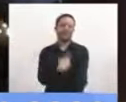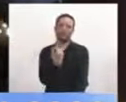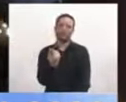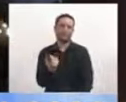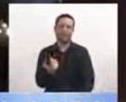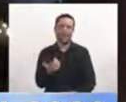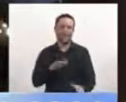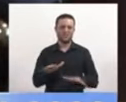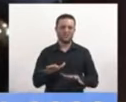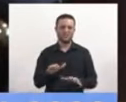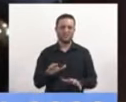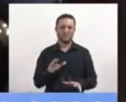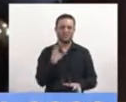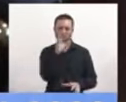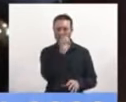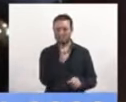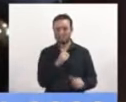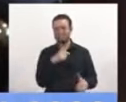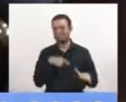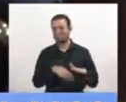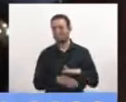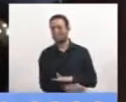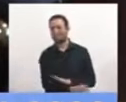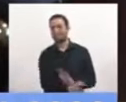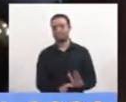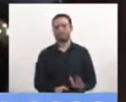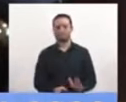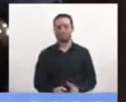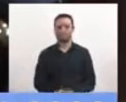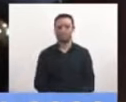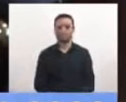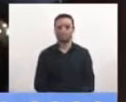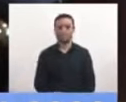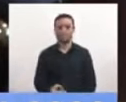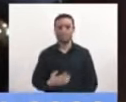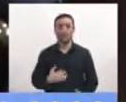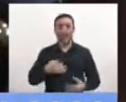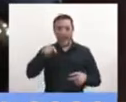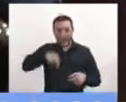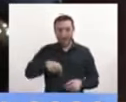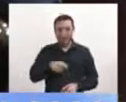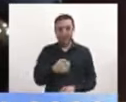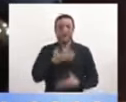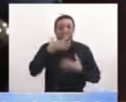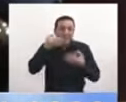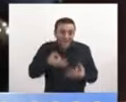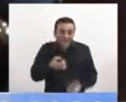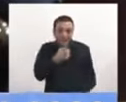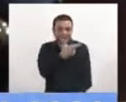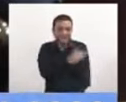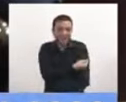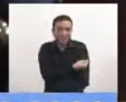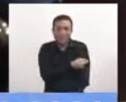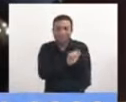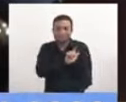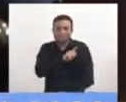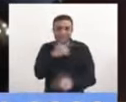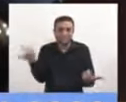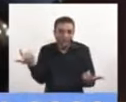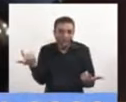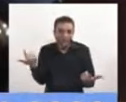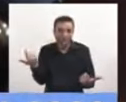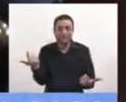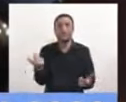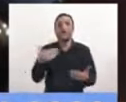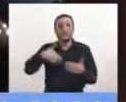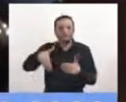sentido de realidad de darse cuenta que no hay vacunas. Va a haber, yo estoy convencido de que va a haber muchas vacunas en la Argentina, pero hoy no hay, las prometieron y no están.